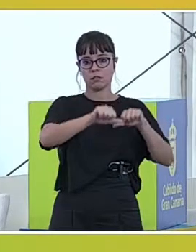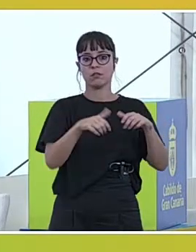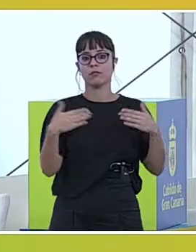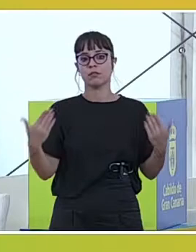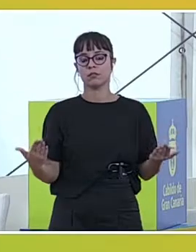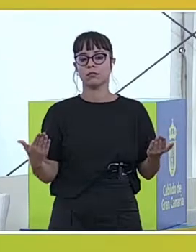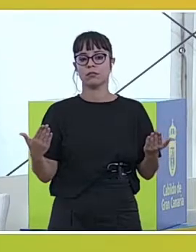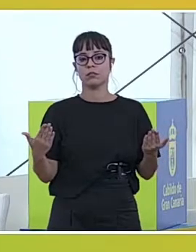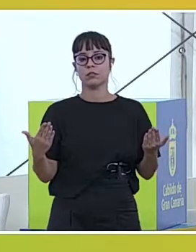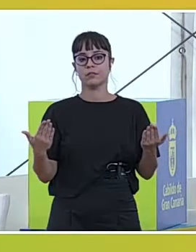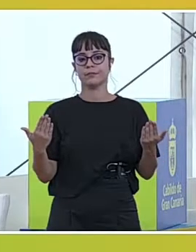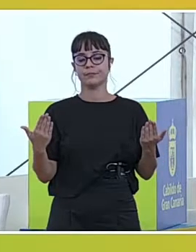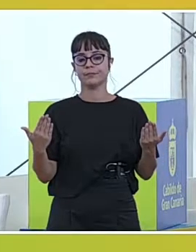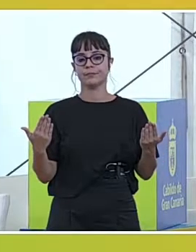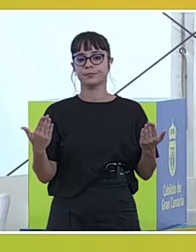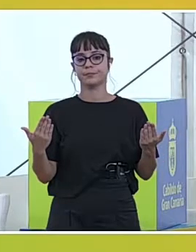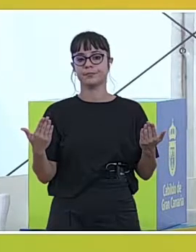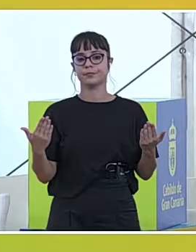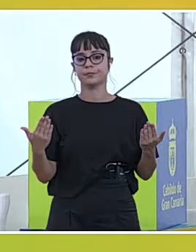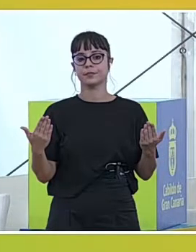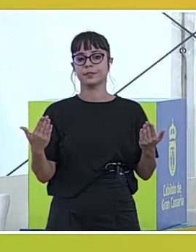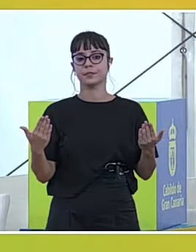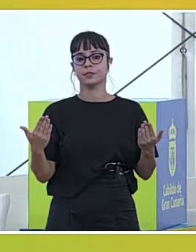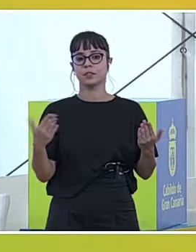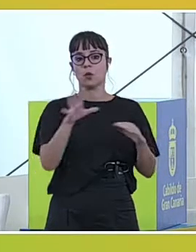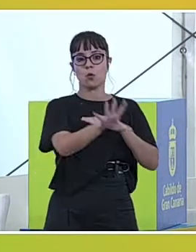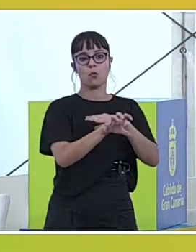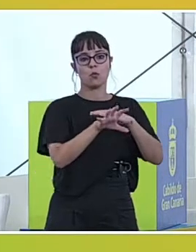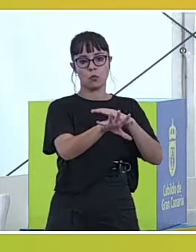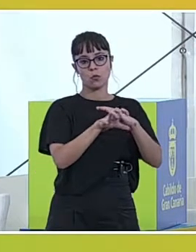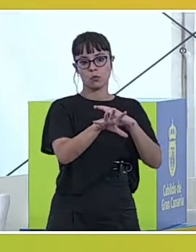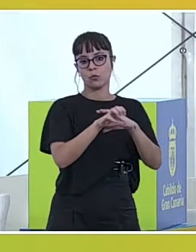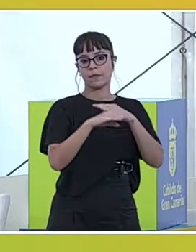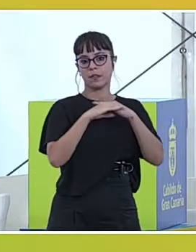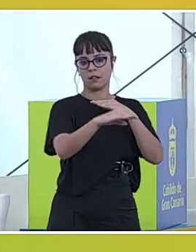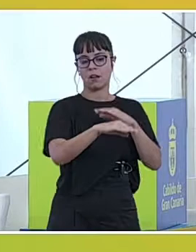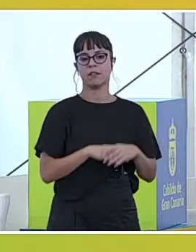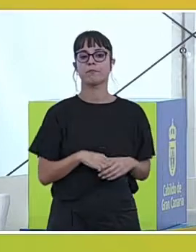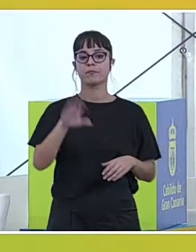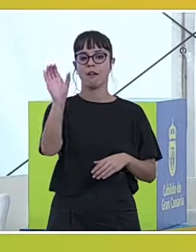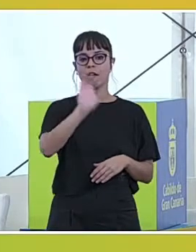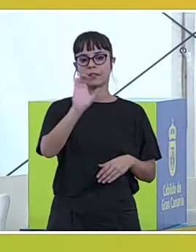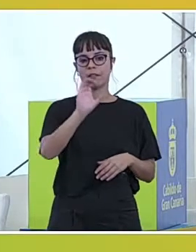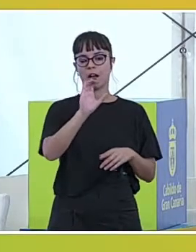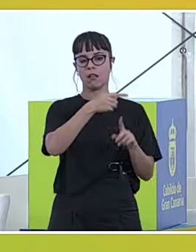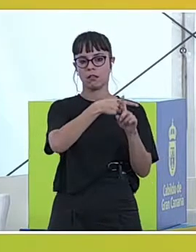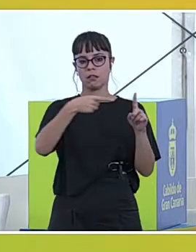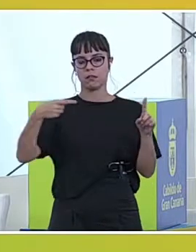donde sea que se produzca esa toma. El rango de salinidad en el